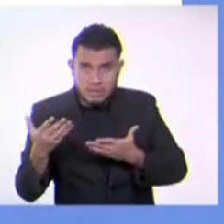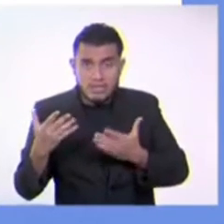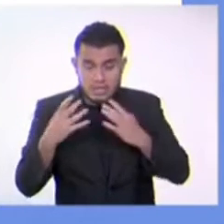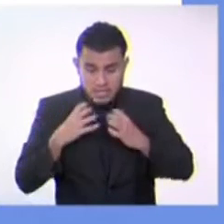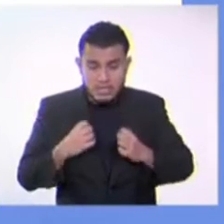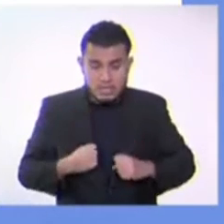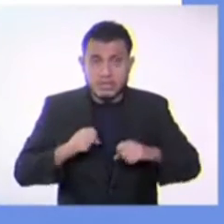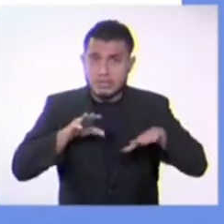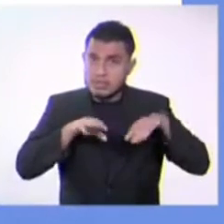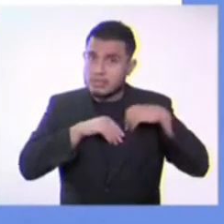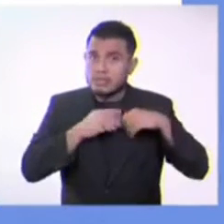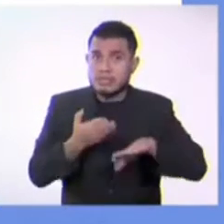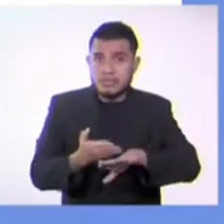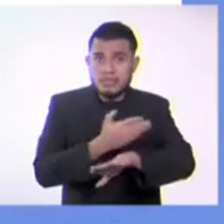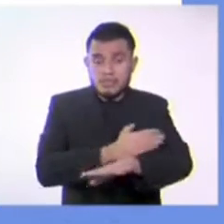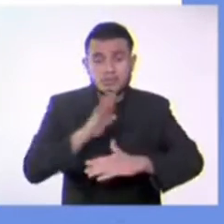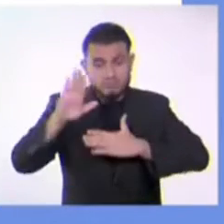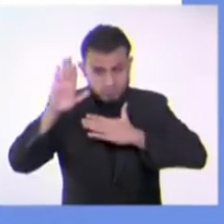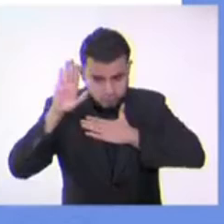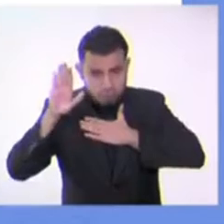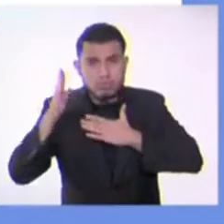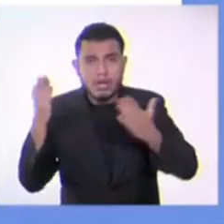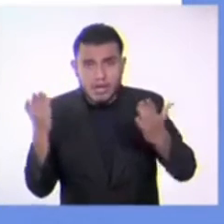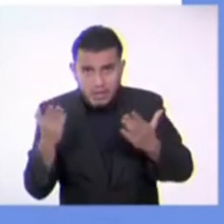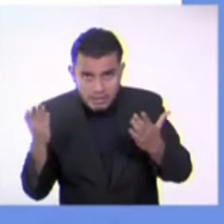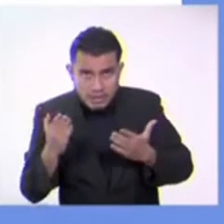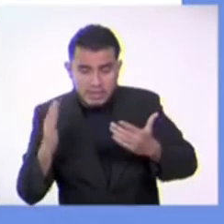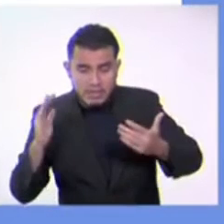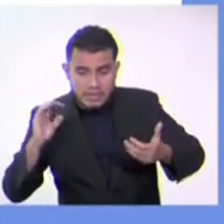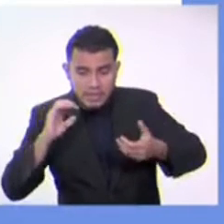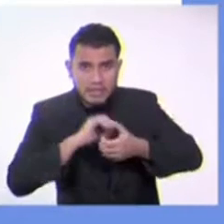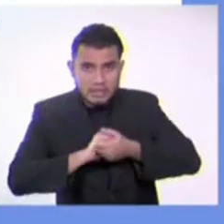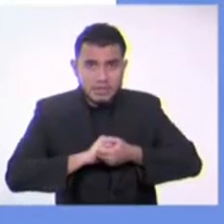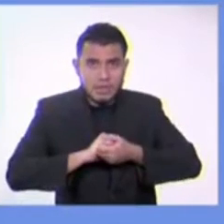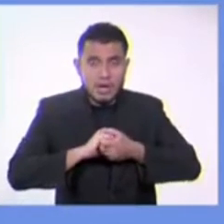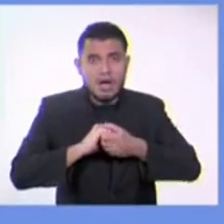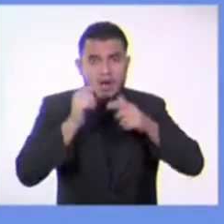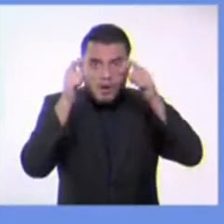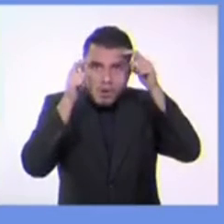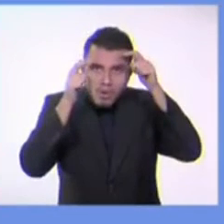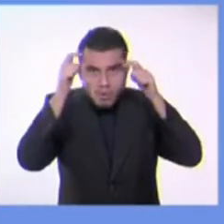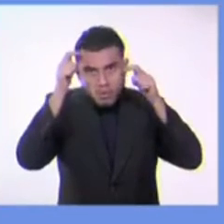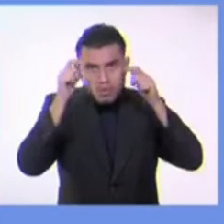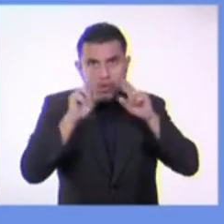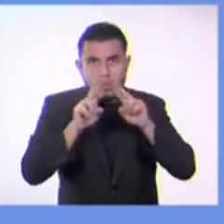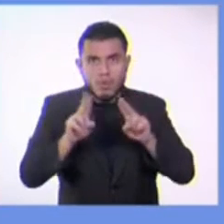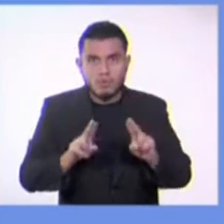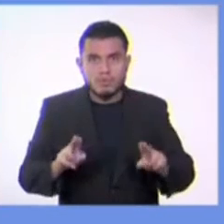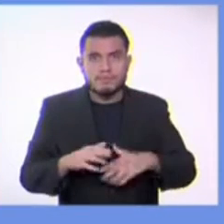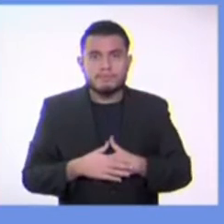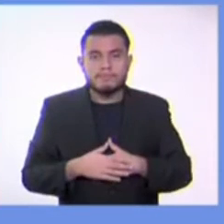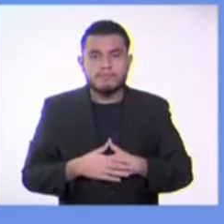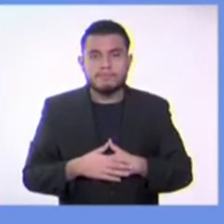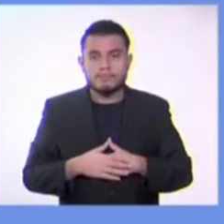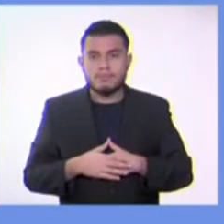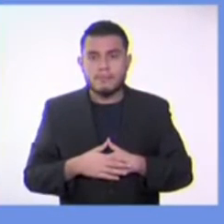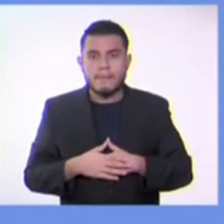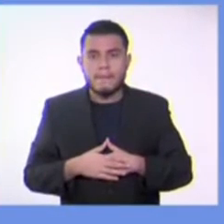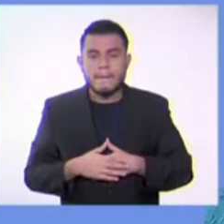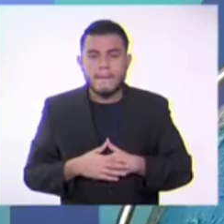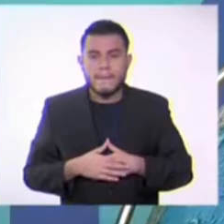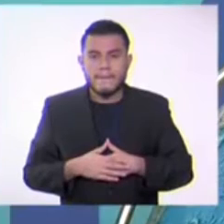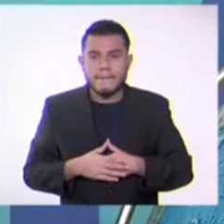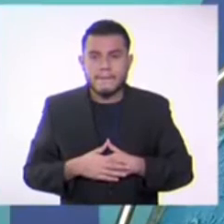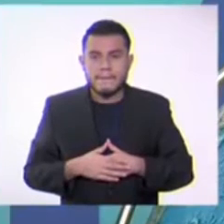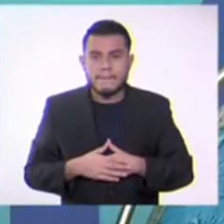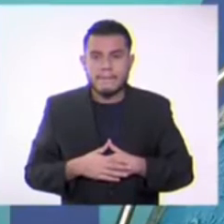gobiernos anteriores, su fiel cumplimiento y adhesión a las Naciones Unidas. Eso ya un poco de política exterior. Correcto,